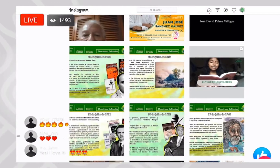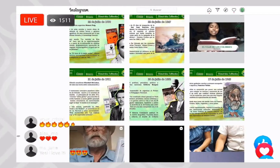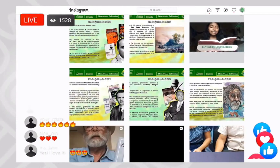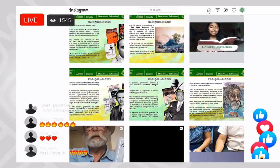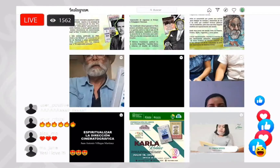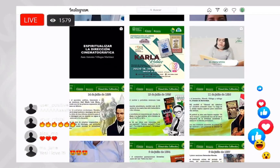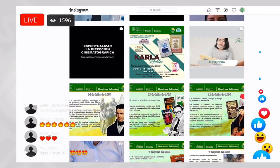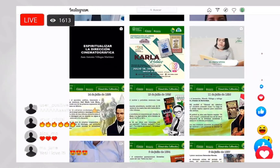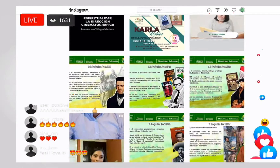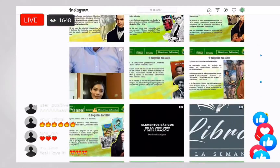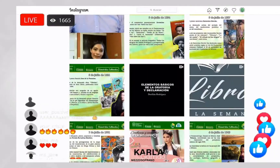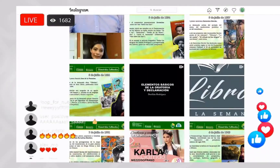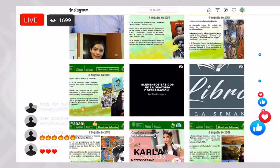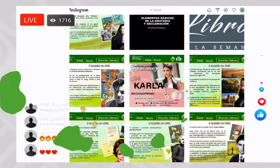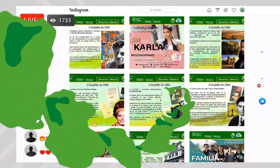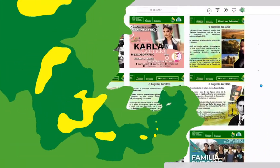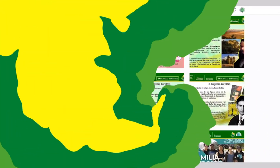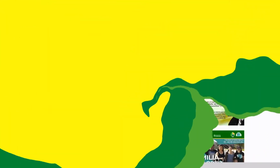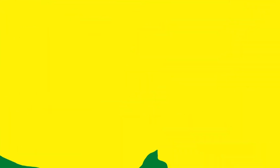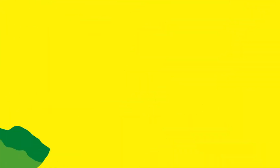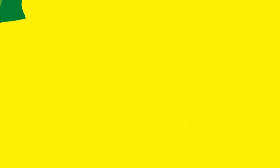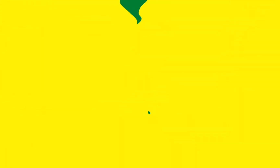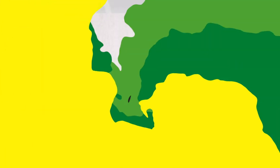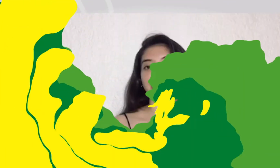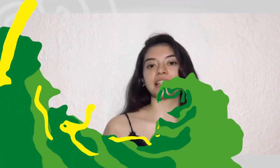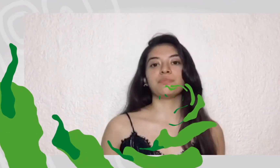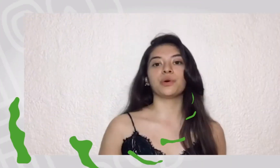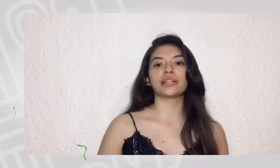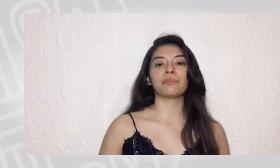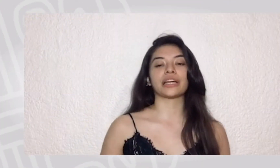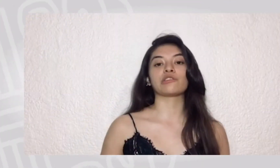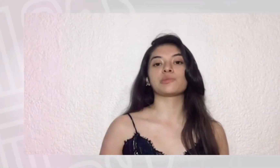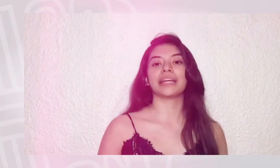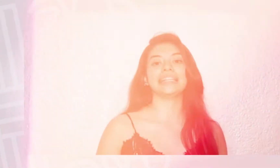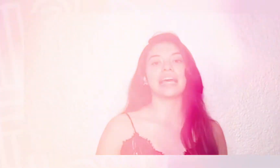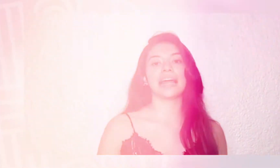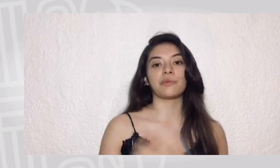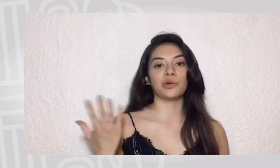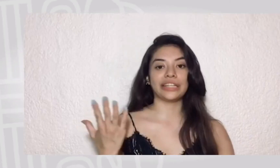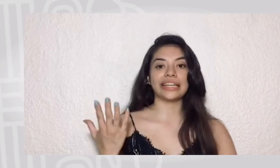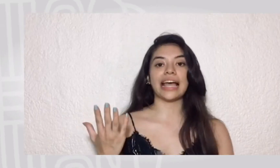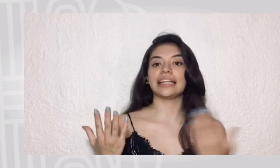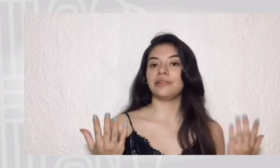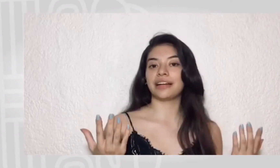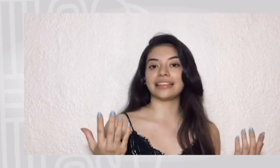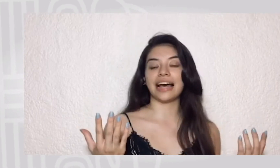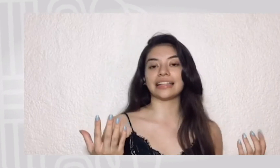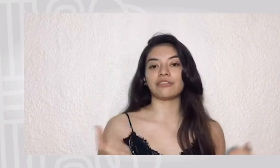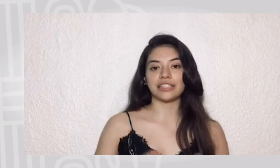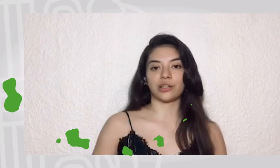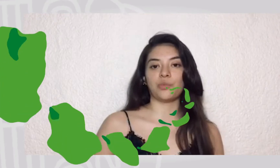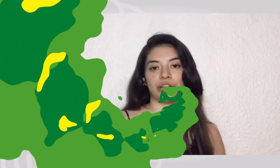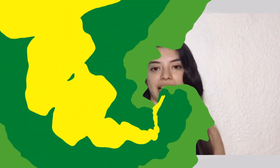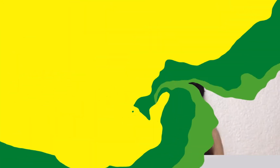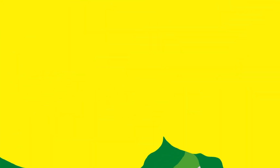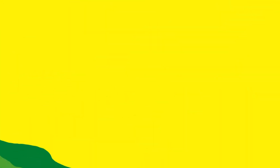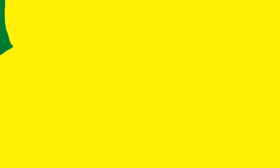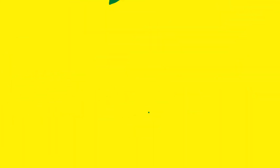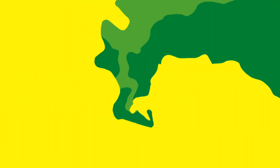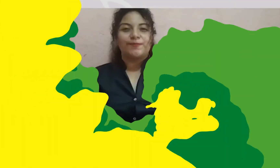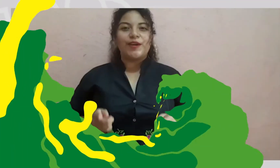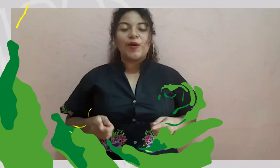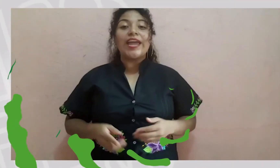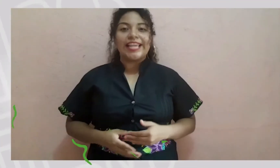Instagram encontrarás charlas con mirada juvenil. Las artes importan porque nos brindan armonía y libertad a nuestra